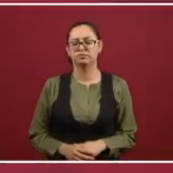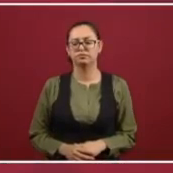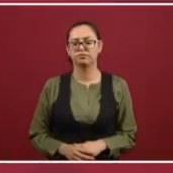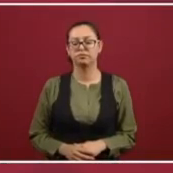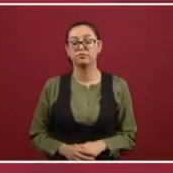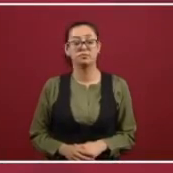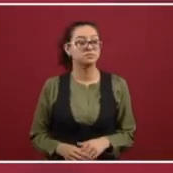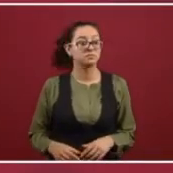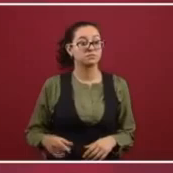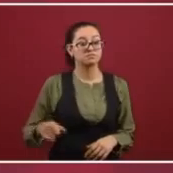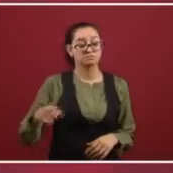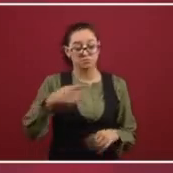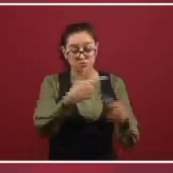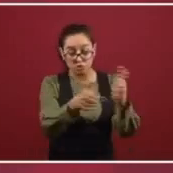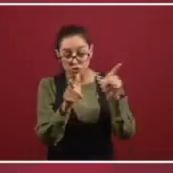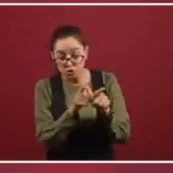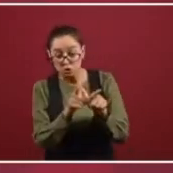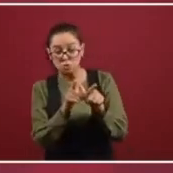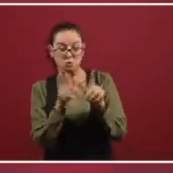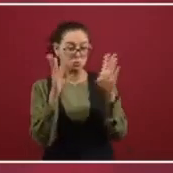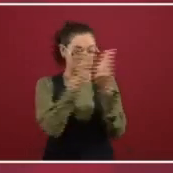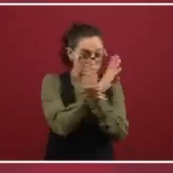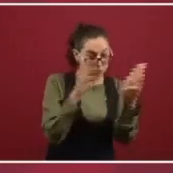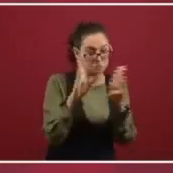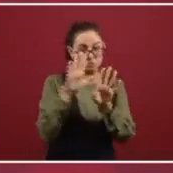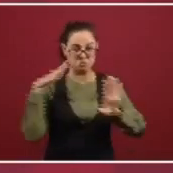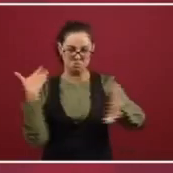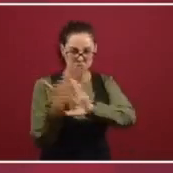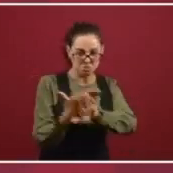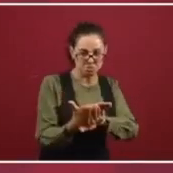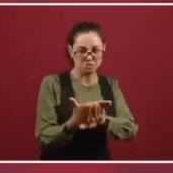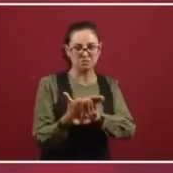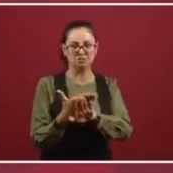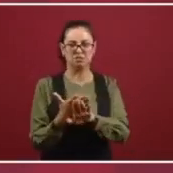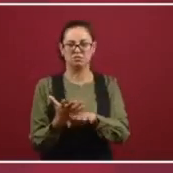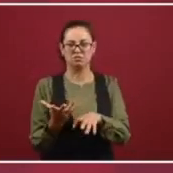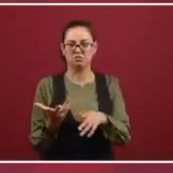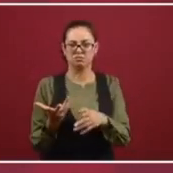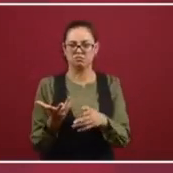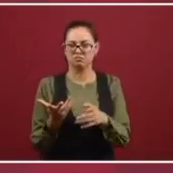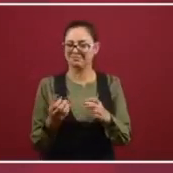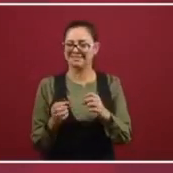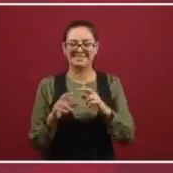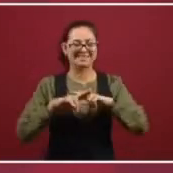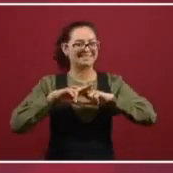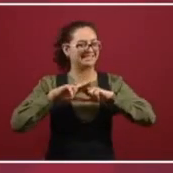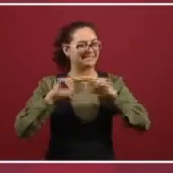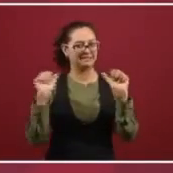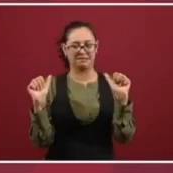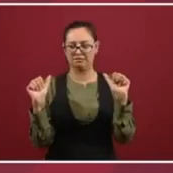país que brindan atención a población abierta, con el fin de trabajar en la mejora del sistema y